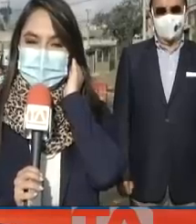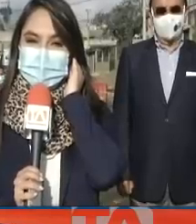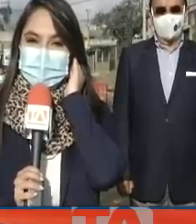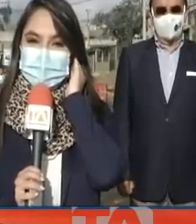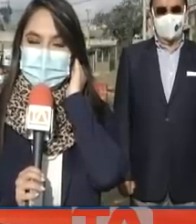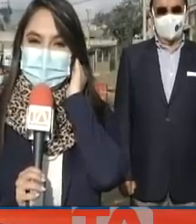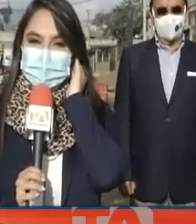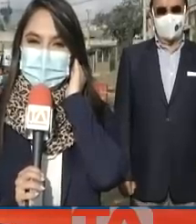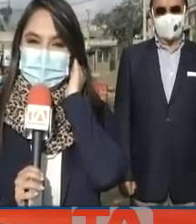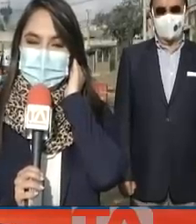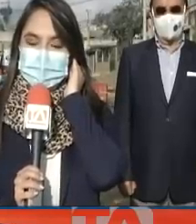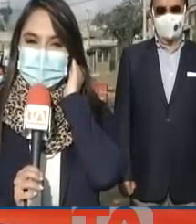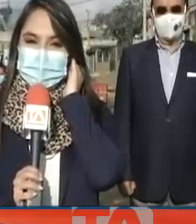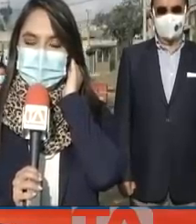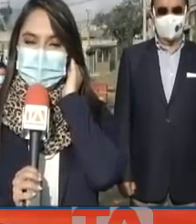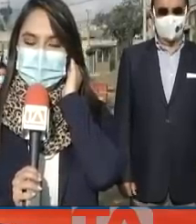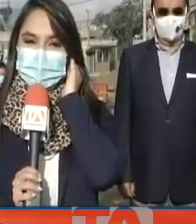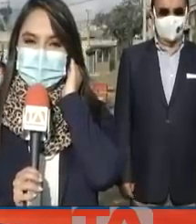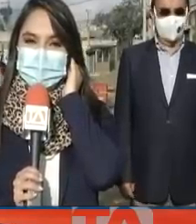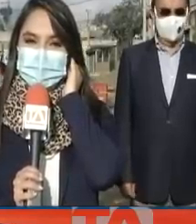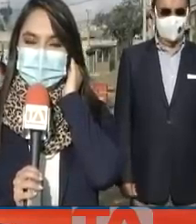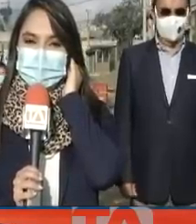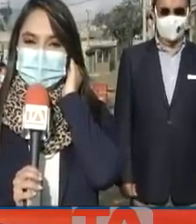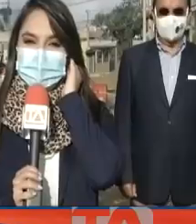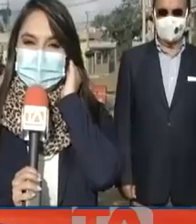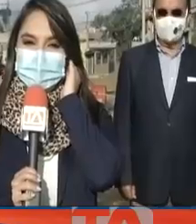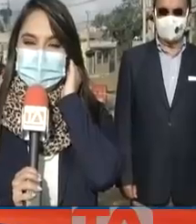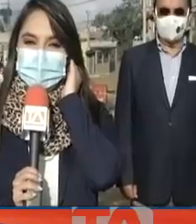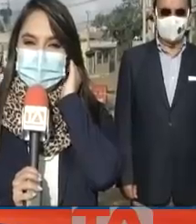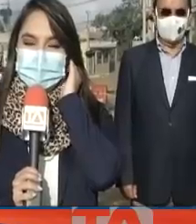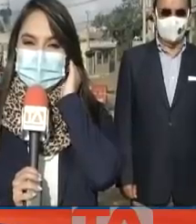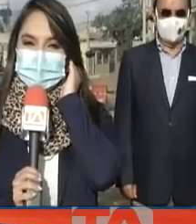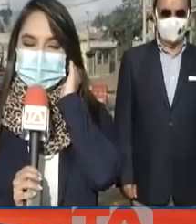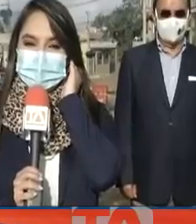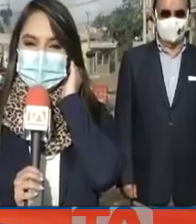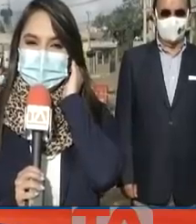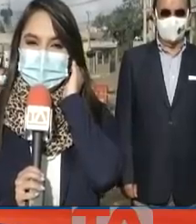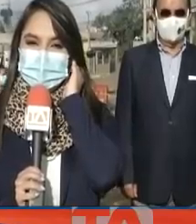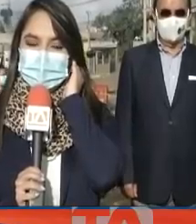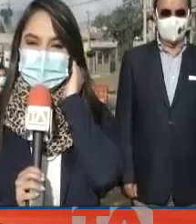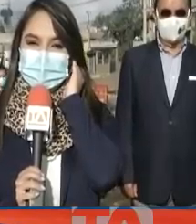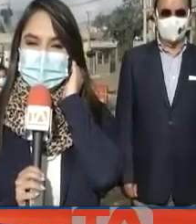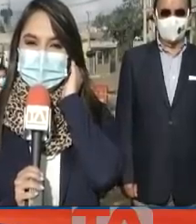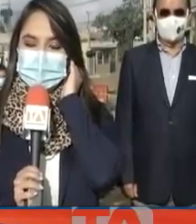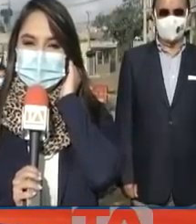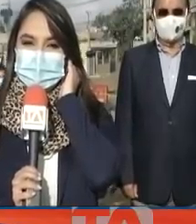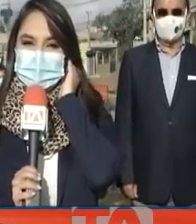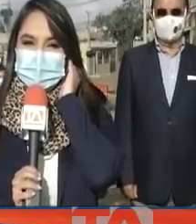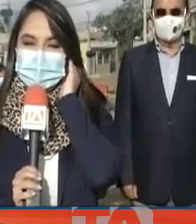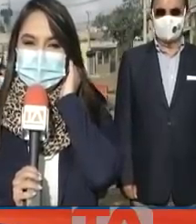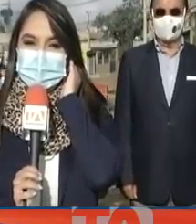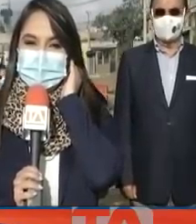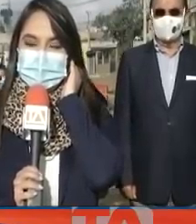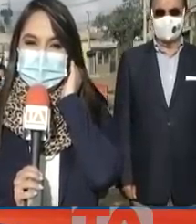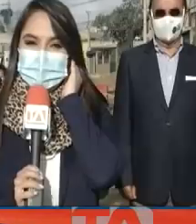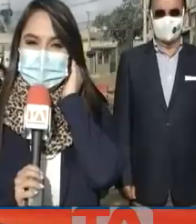de La Bota, en el norte de Quito, donde un colapso estructural causó varios daños, pero también dejó 4 víctimas